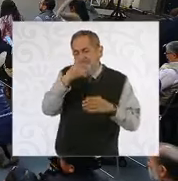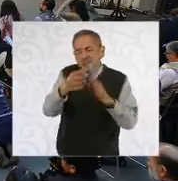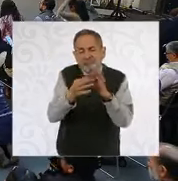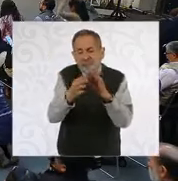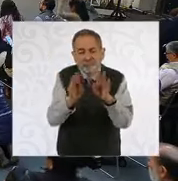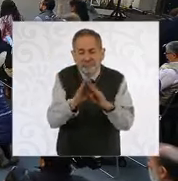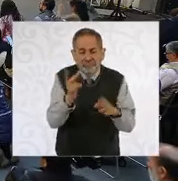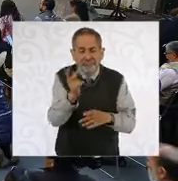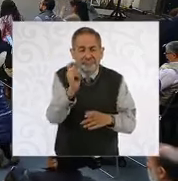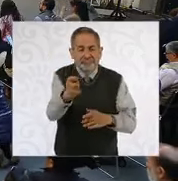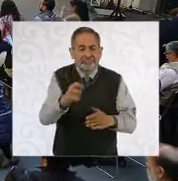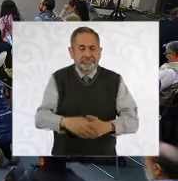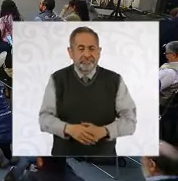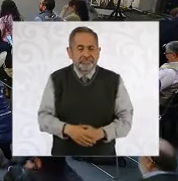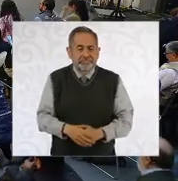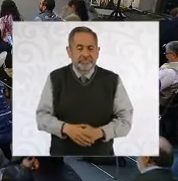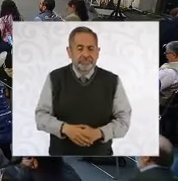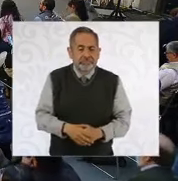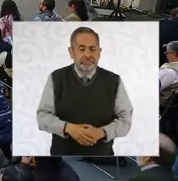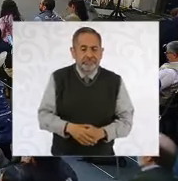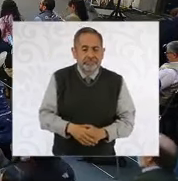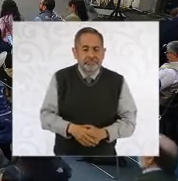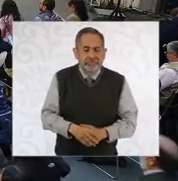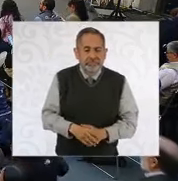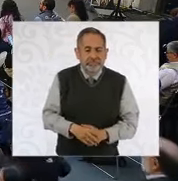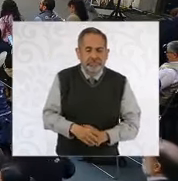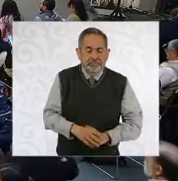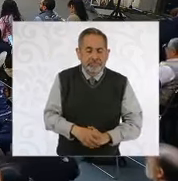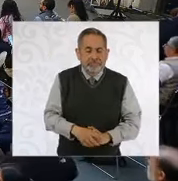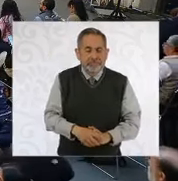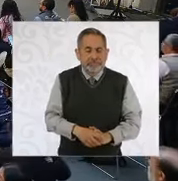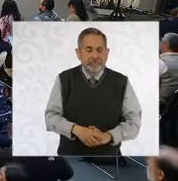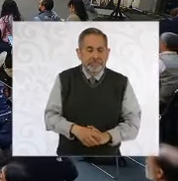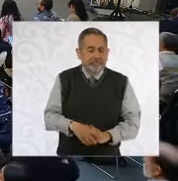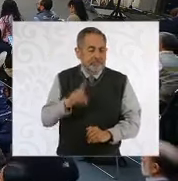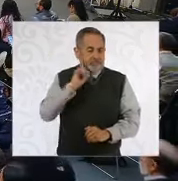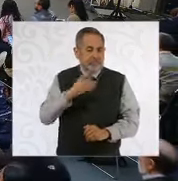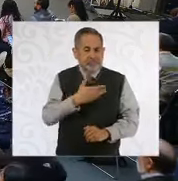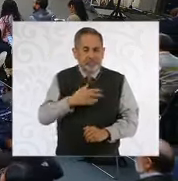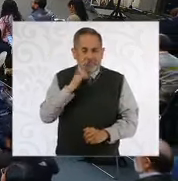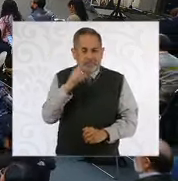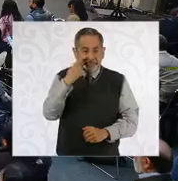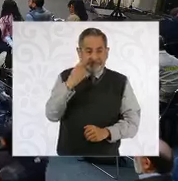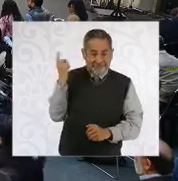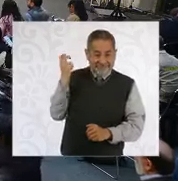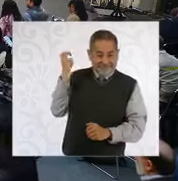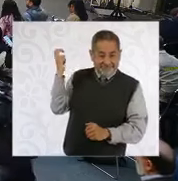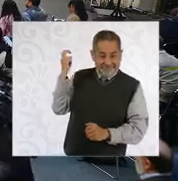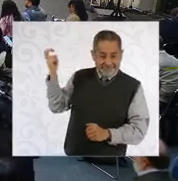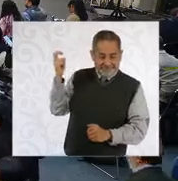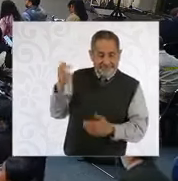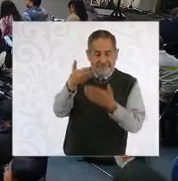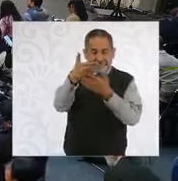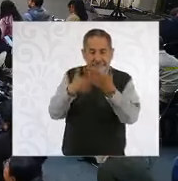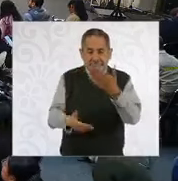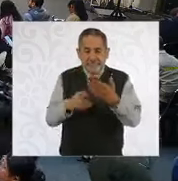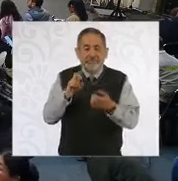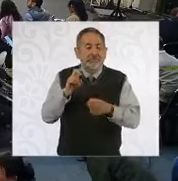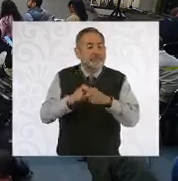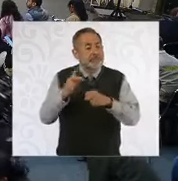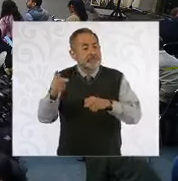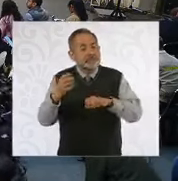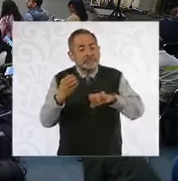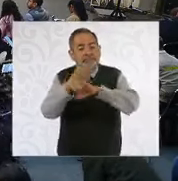Presidenta? Miren, ahí está la boleta de jueces en un estado de Estados Unidos.